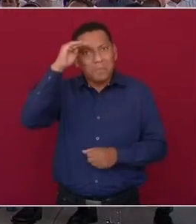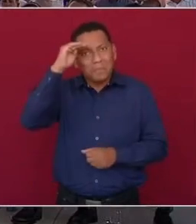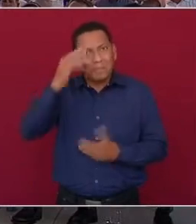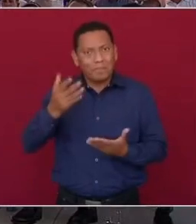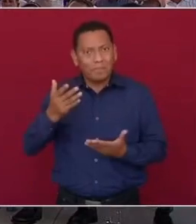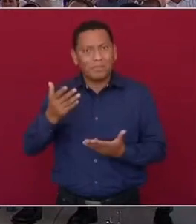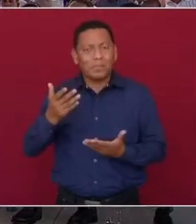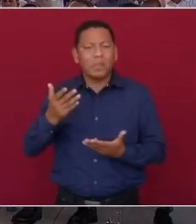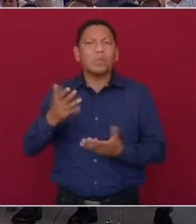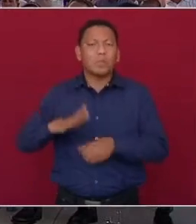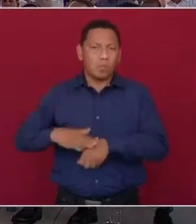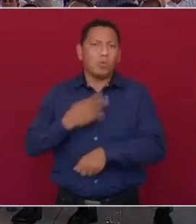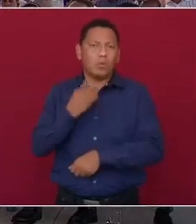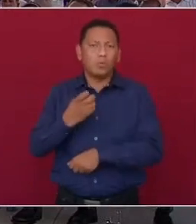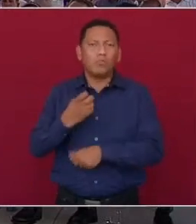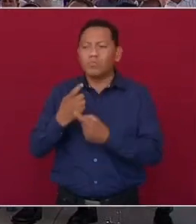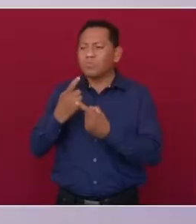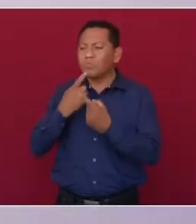resolvimos